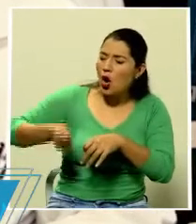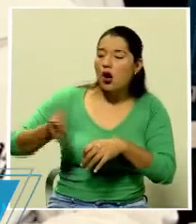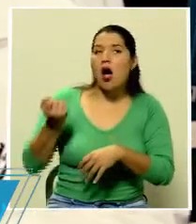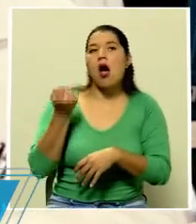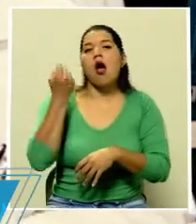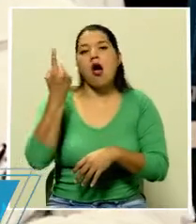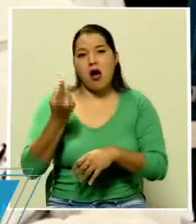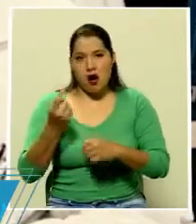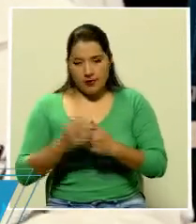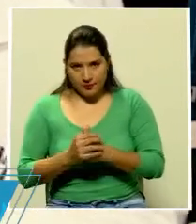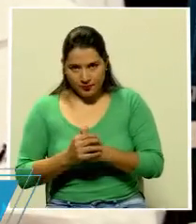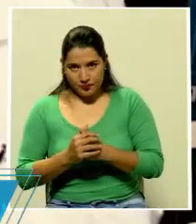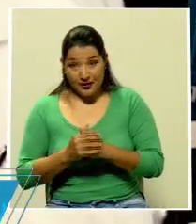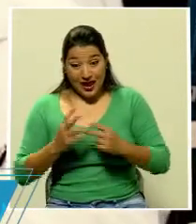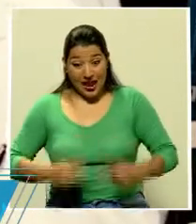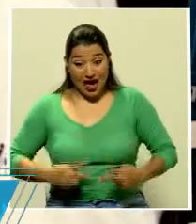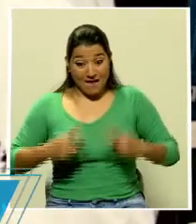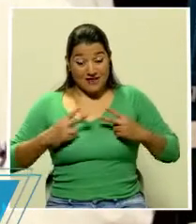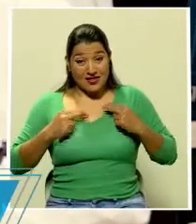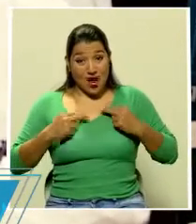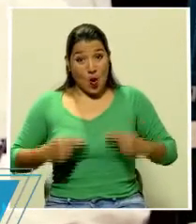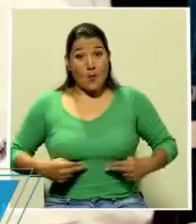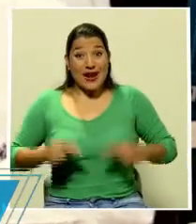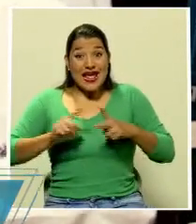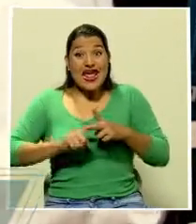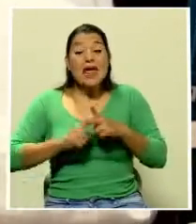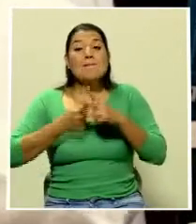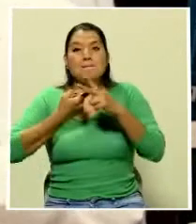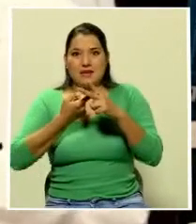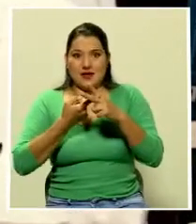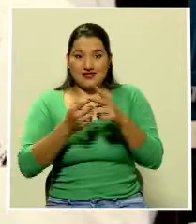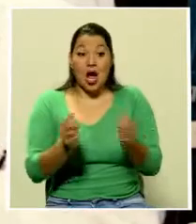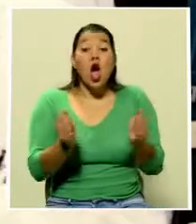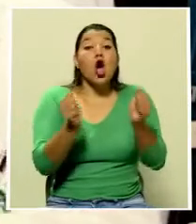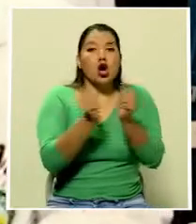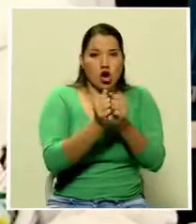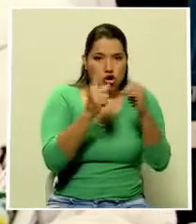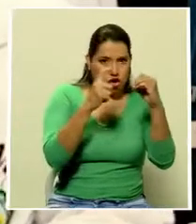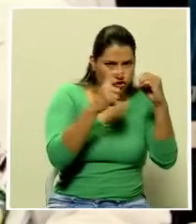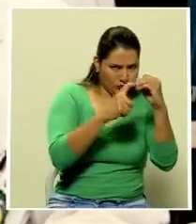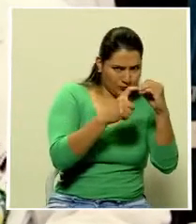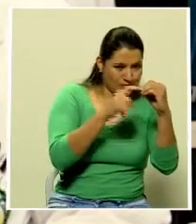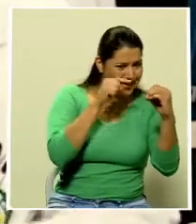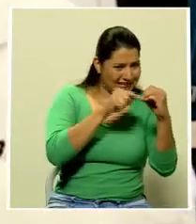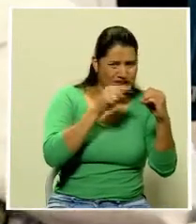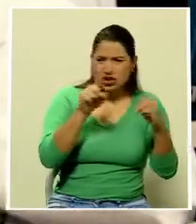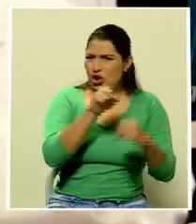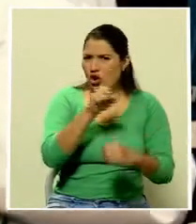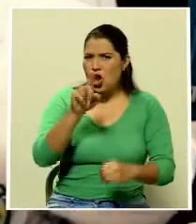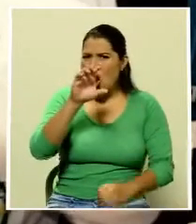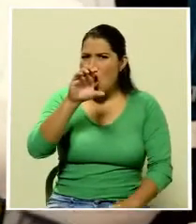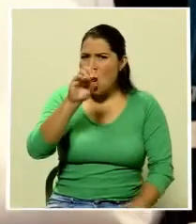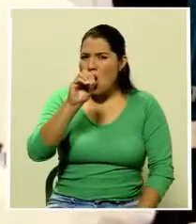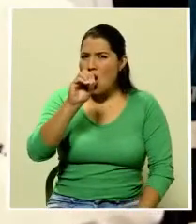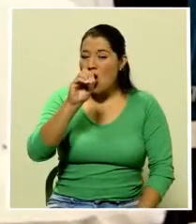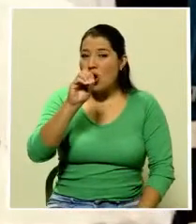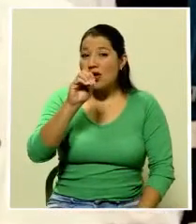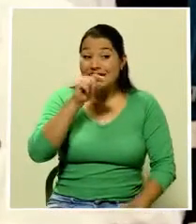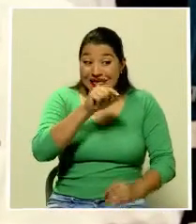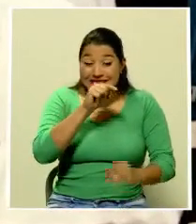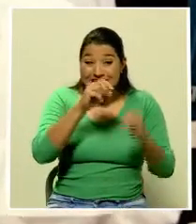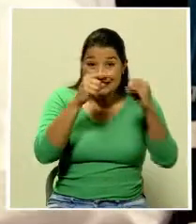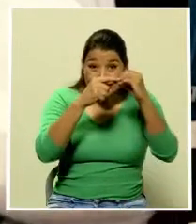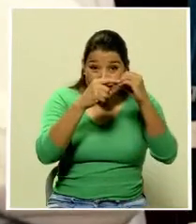humana empieza desde la concepción, queriendo ellos decir que concepción era fertilización, y era un error. Ellos, incluso, había